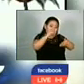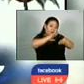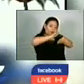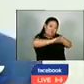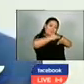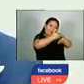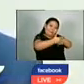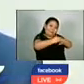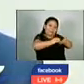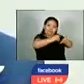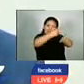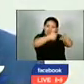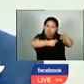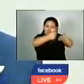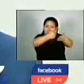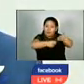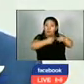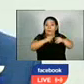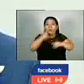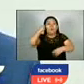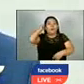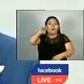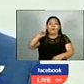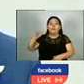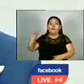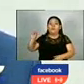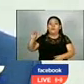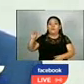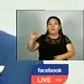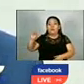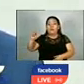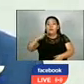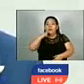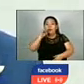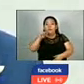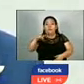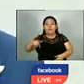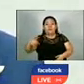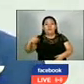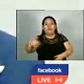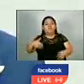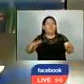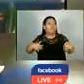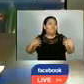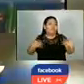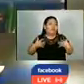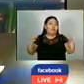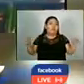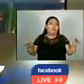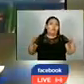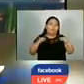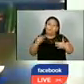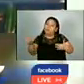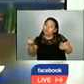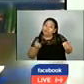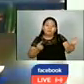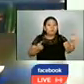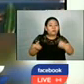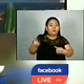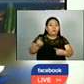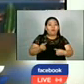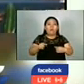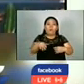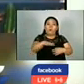estipulado. Sin embargo, Noel Orellana dijo que este año a la ceremonia, donde se reciben invitados y se